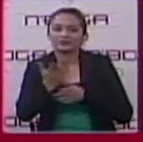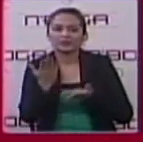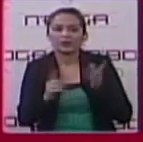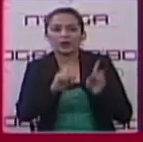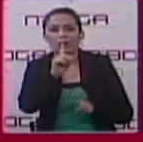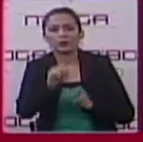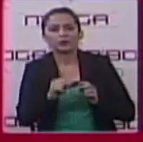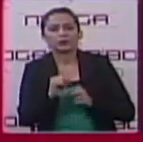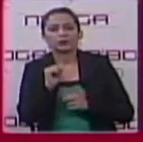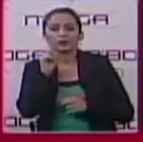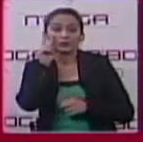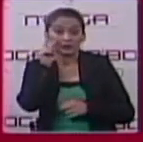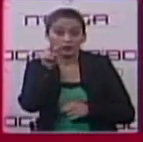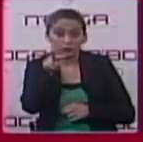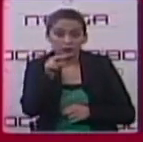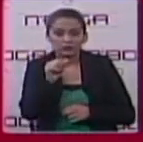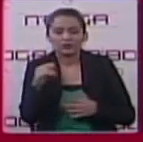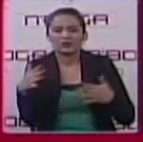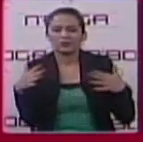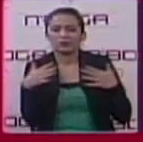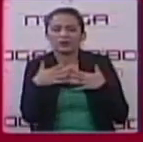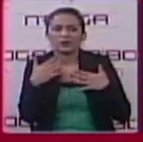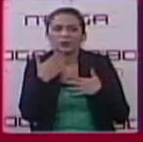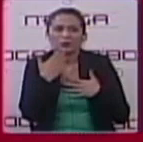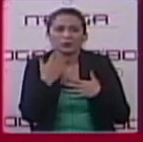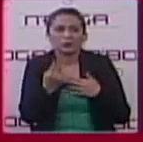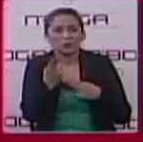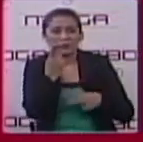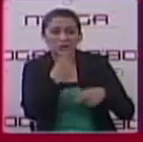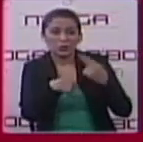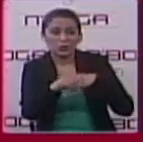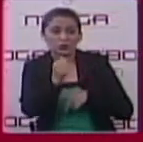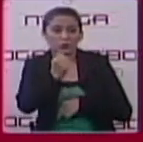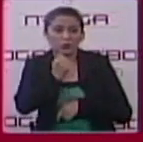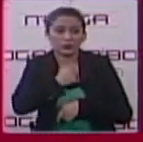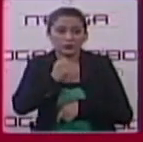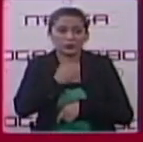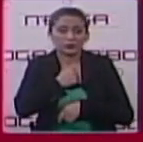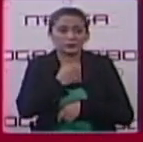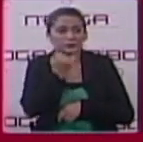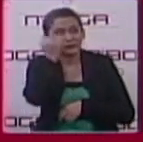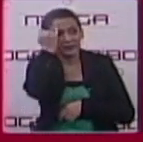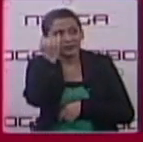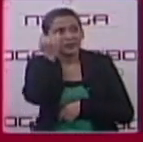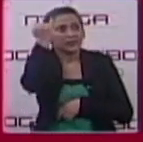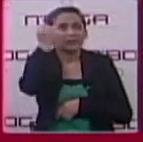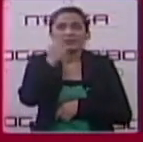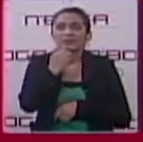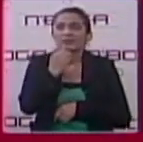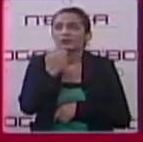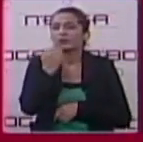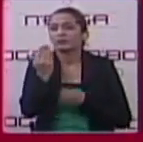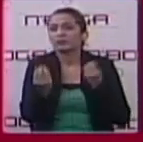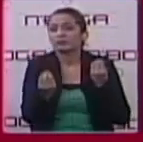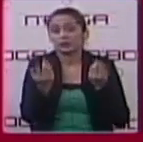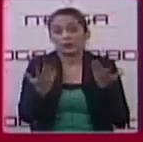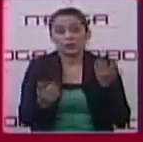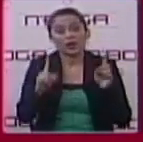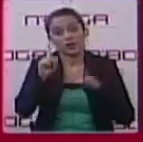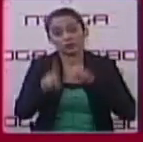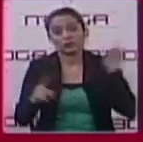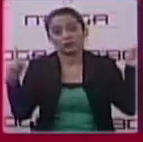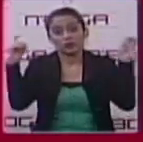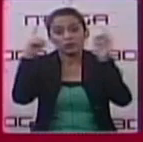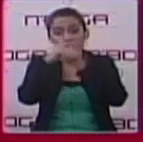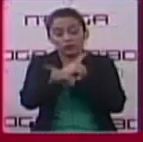Adriana tienen ese ese miedo de de bueno lanzarse por decirlo así en un emprendimiento que a veces puede ser un poquito difícil porque